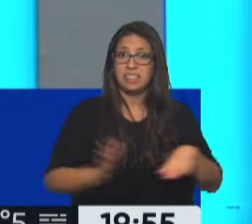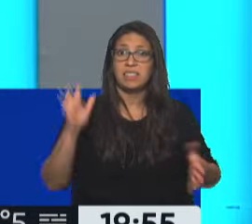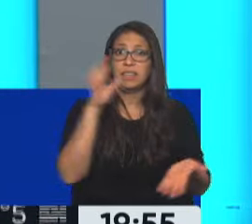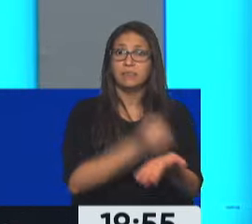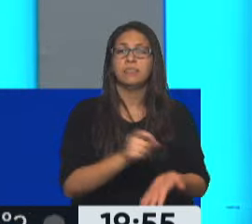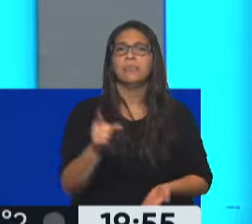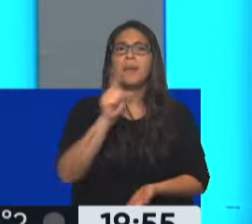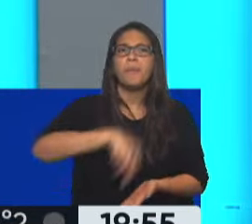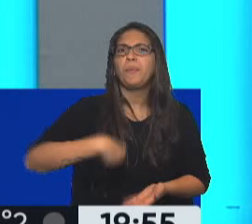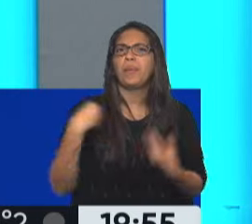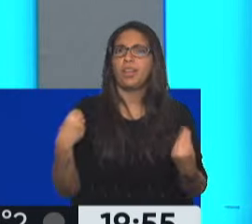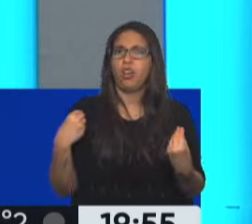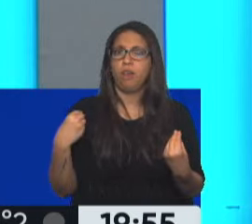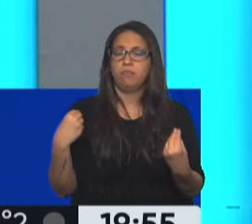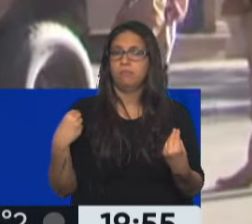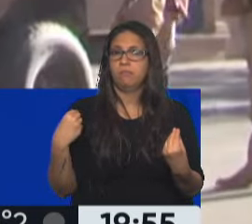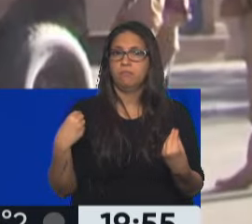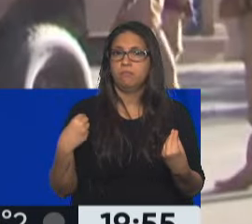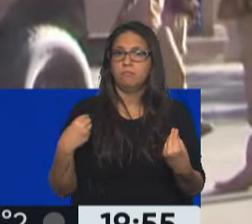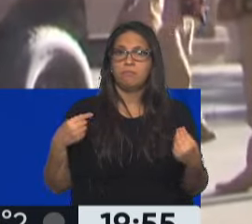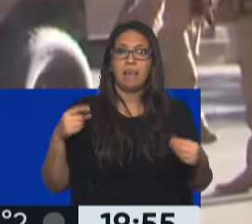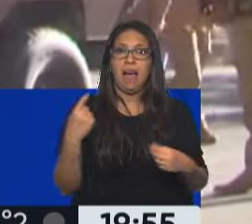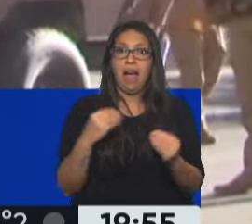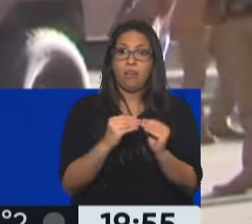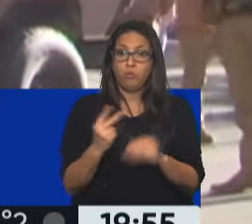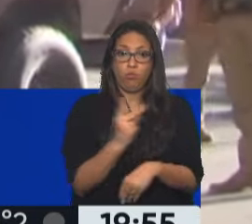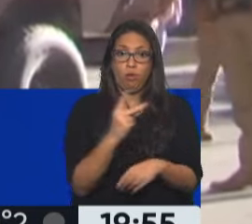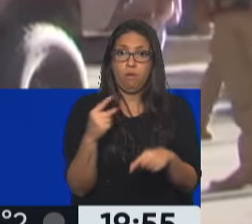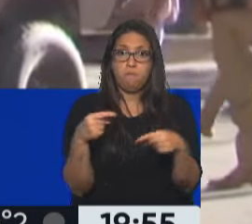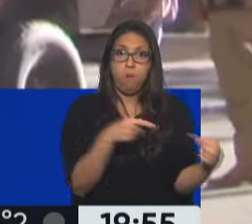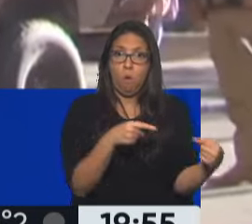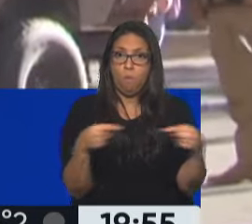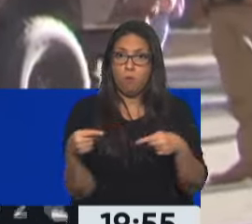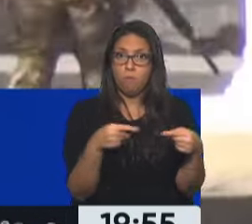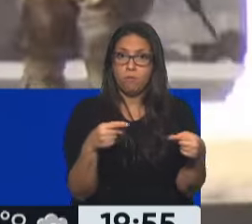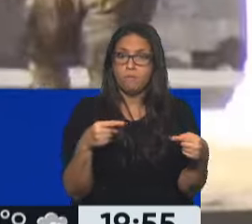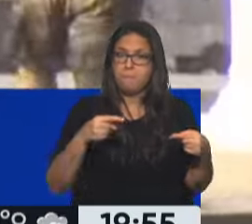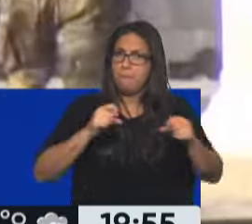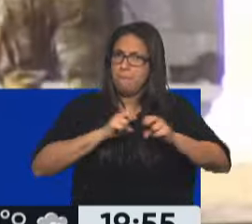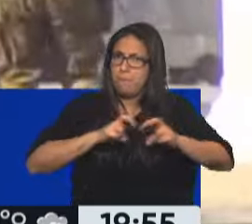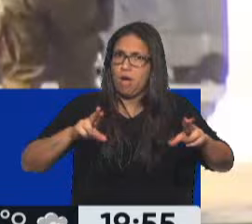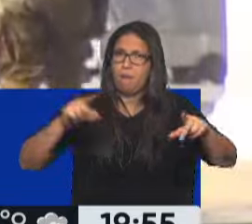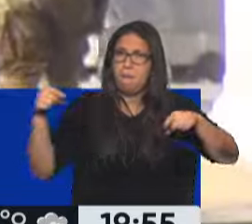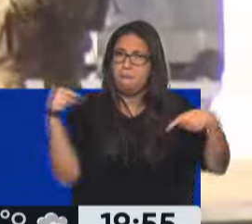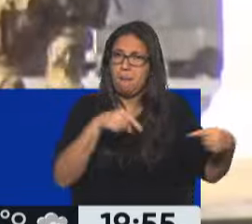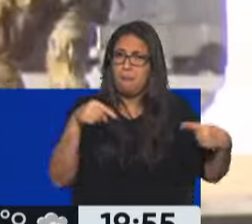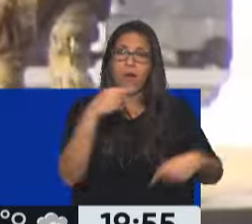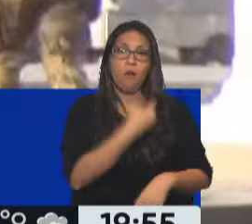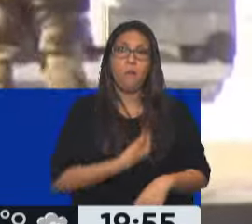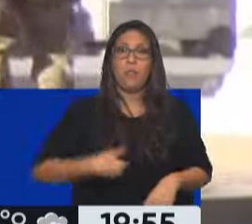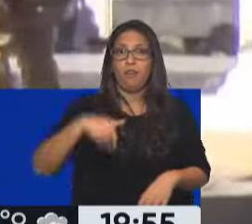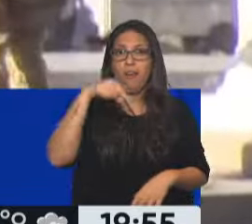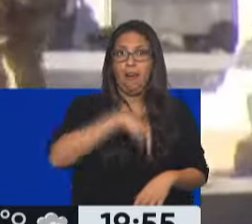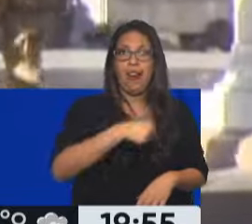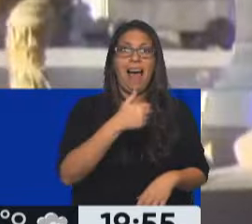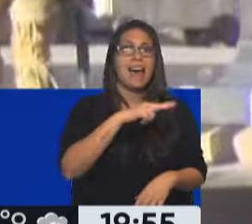que se intensifique aún más esta interna que veníamos contándolo entre el mandatario boliviano actual, estamos hablando de Luis Arce,